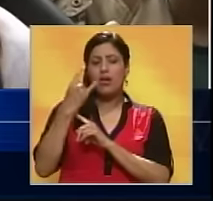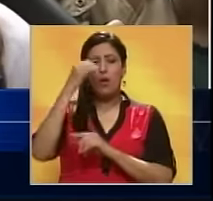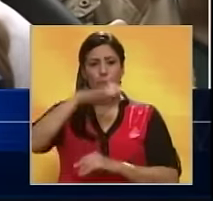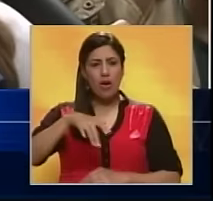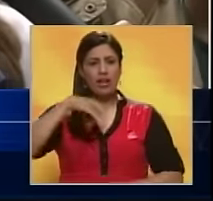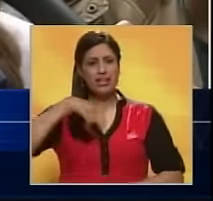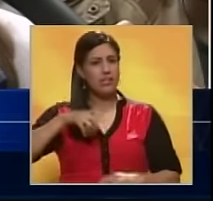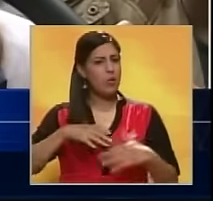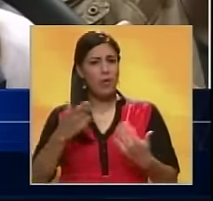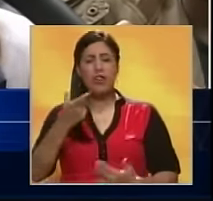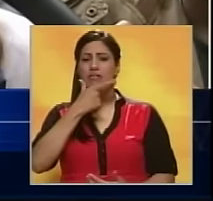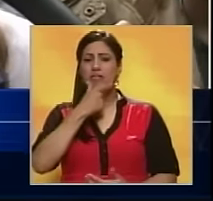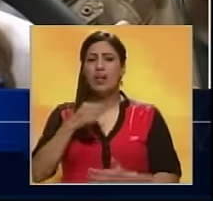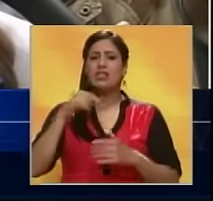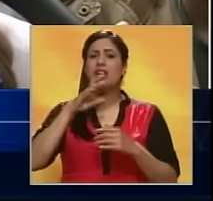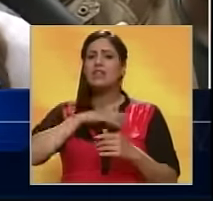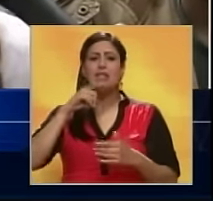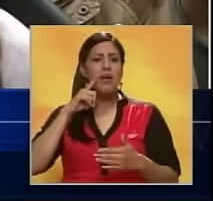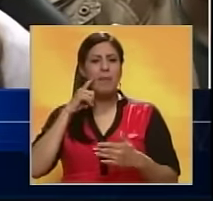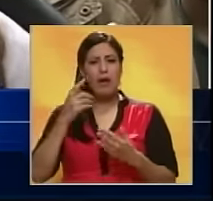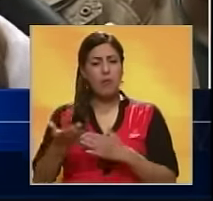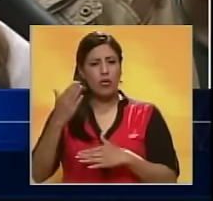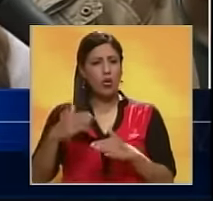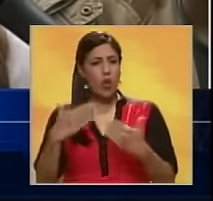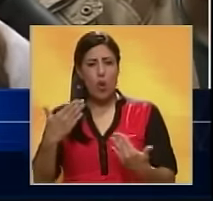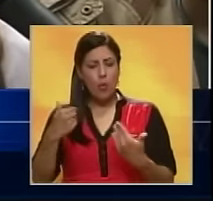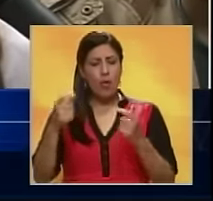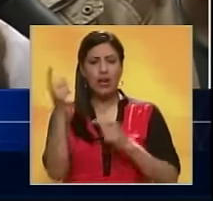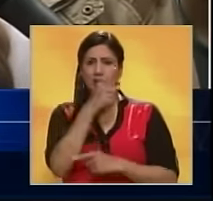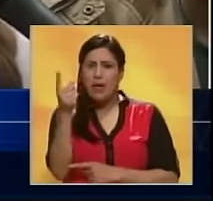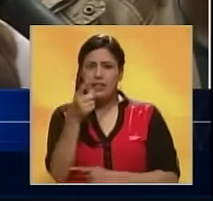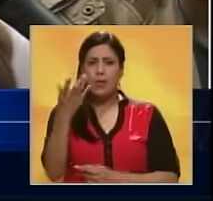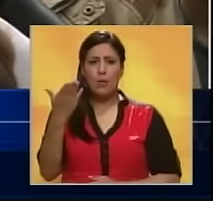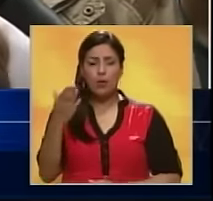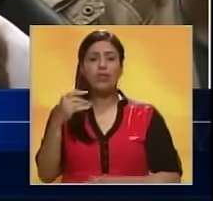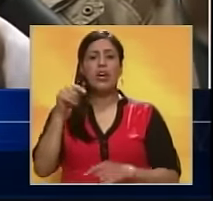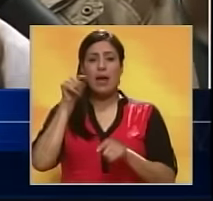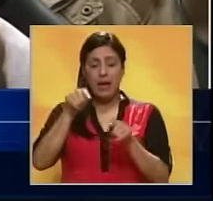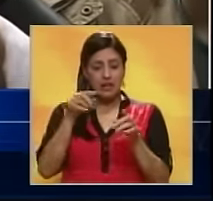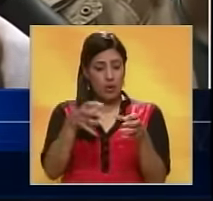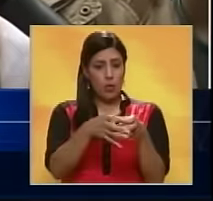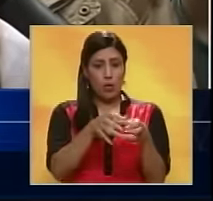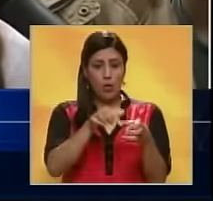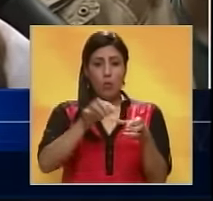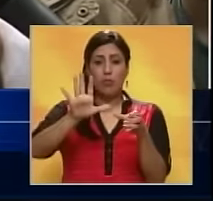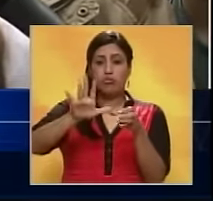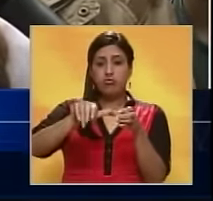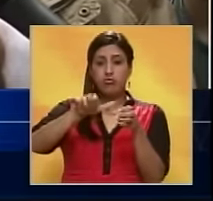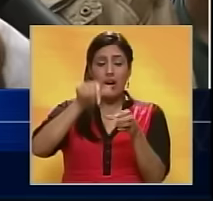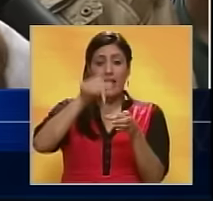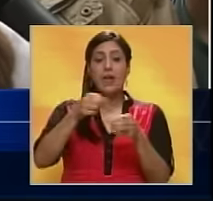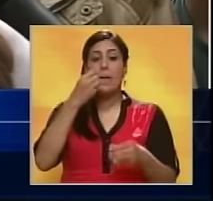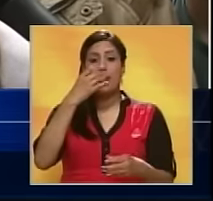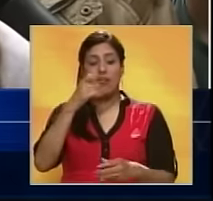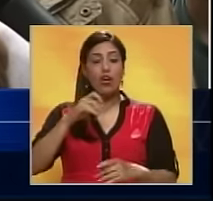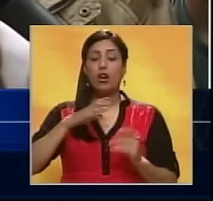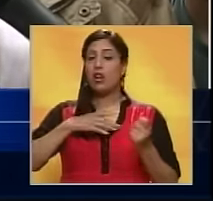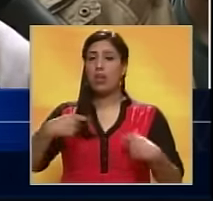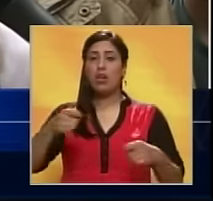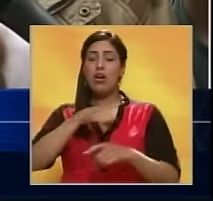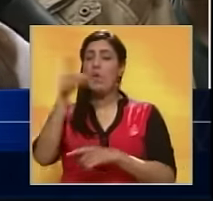del pueblo, porque fácil es jugar con algo tan fundamental como lo es el transporte, cuando esa minoría corrupta que se encuentra en Miraflores se la